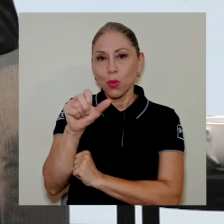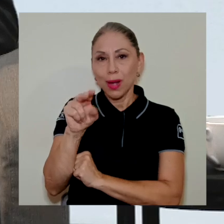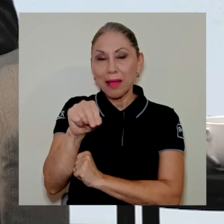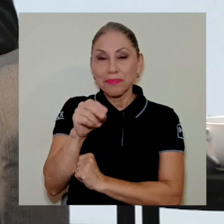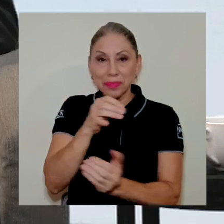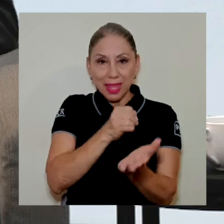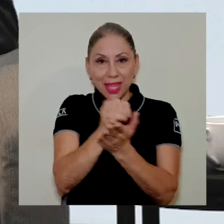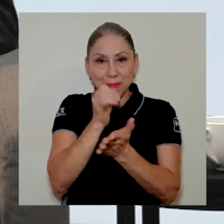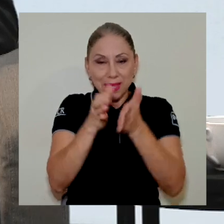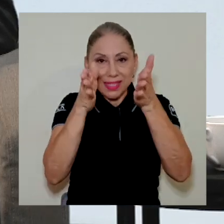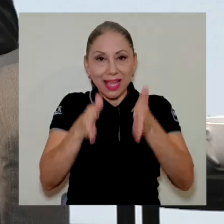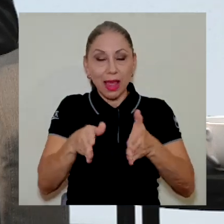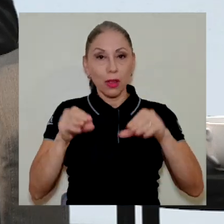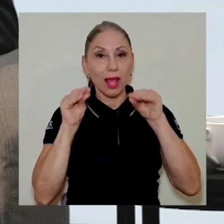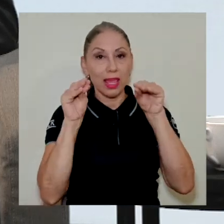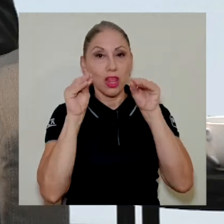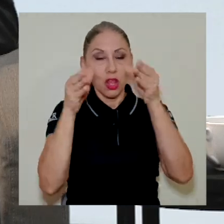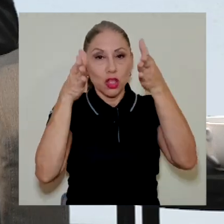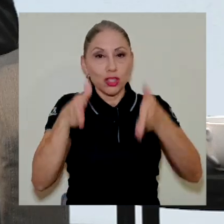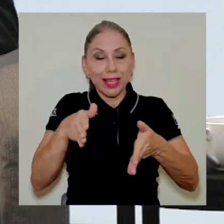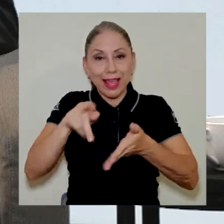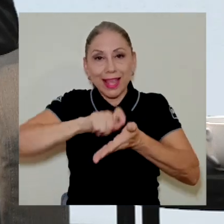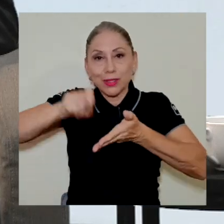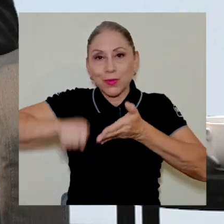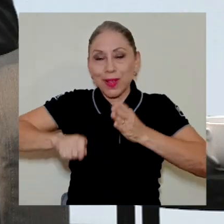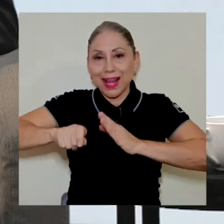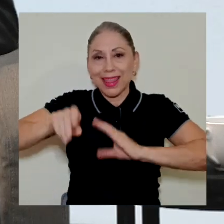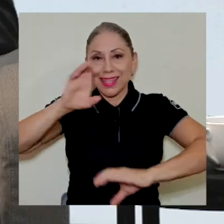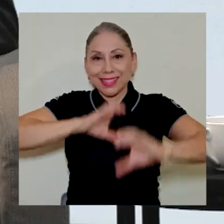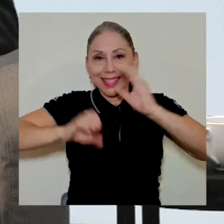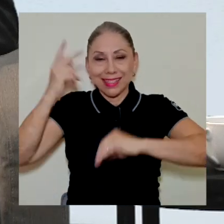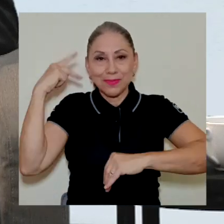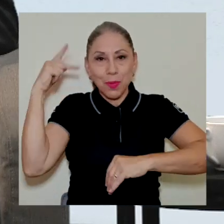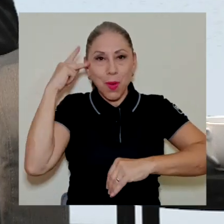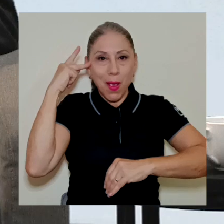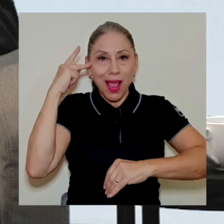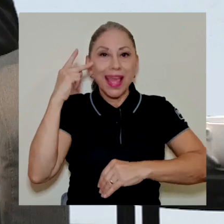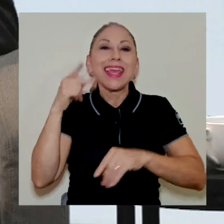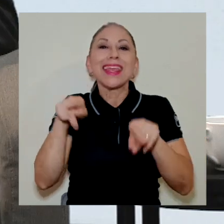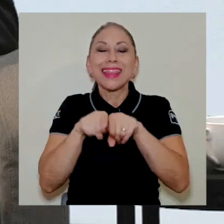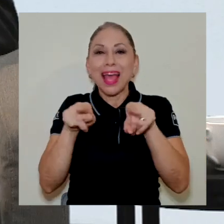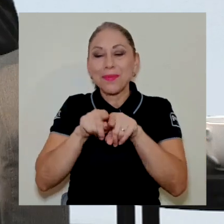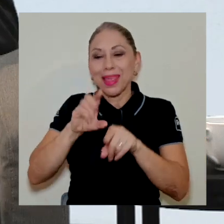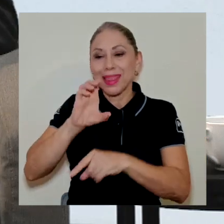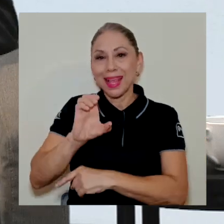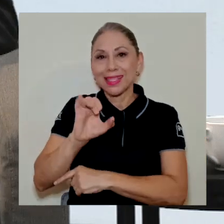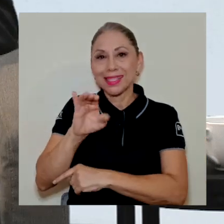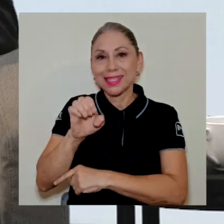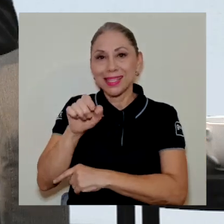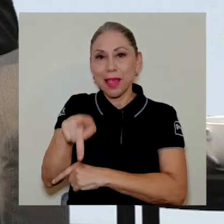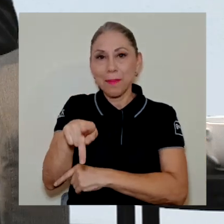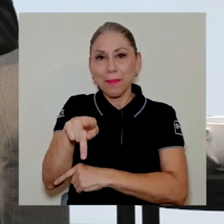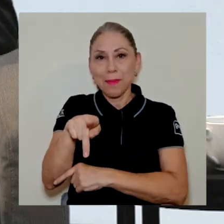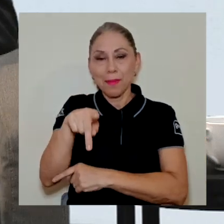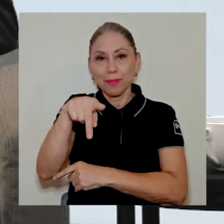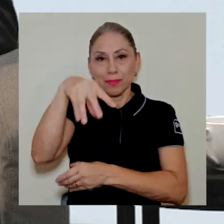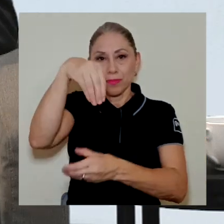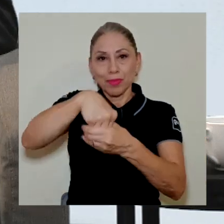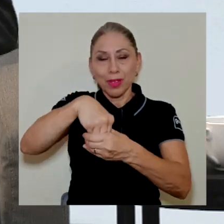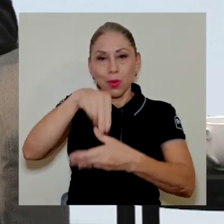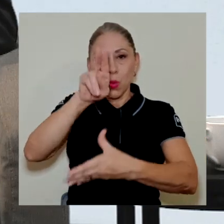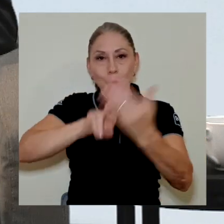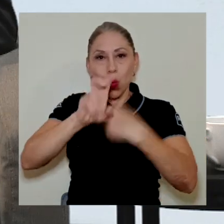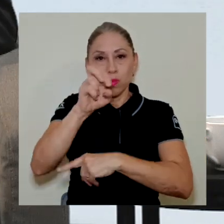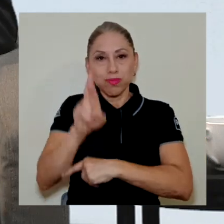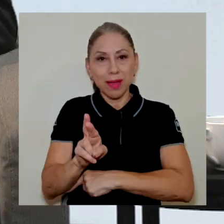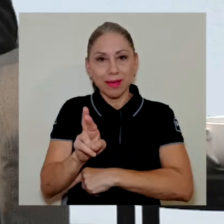es investigadora y docente de la Escuela de Ciencias Políticas y del CIEP de la Universidad de